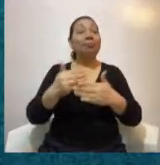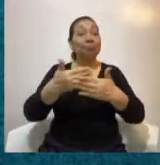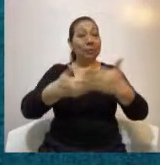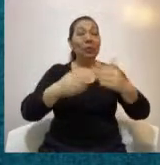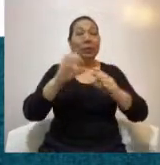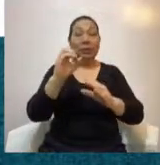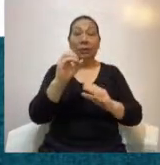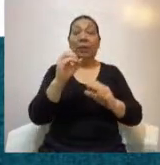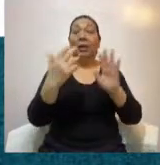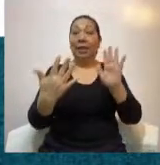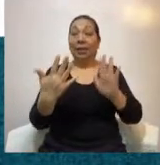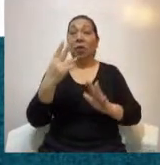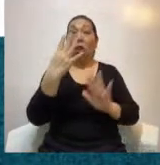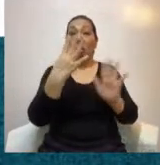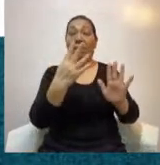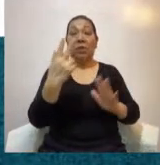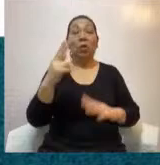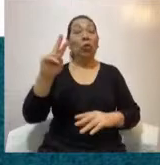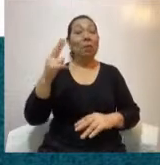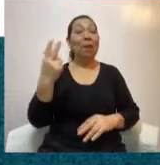en el expediente